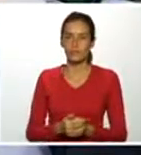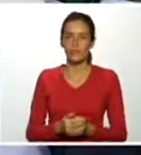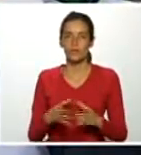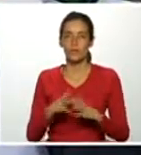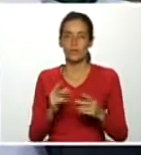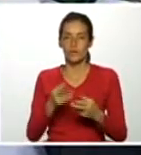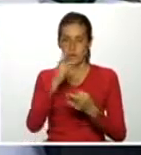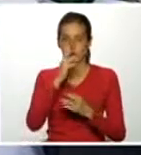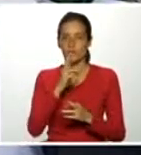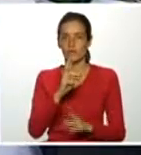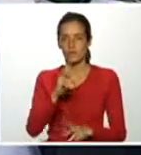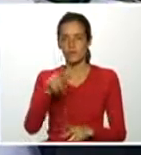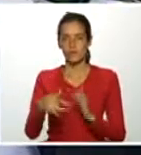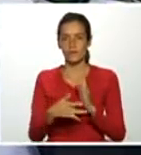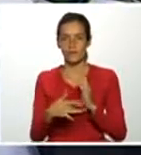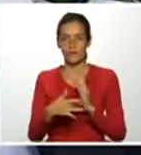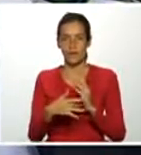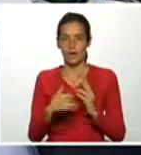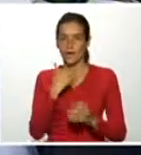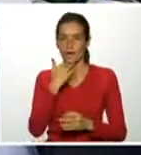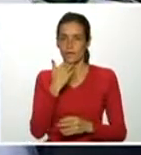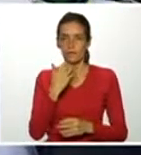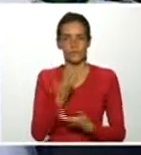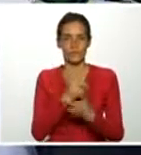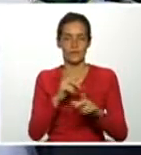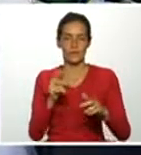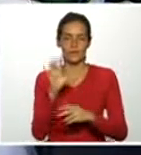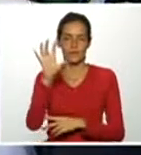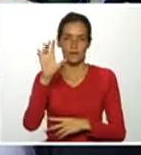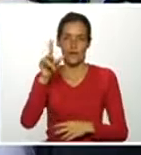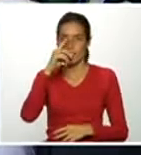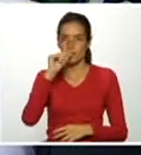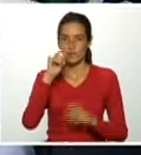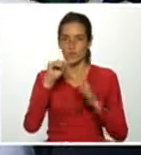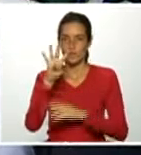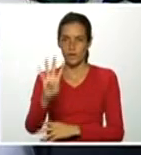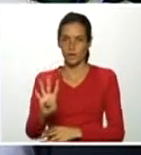proceso de reconocimiento de la tecnología como un asunto de soberanía de Estado, ¿no? En el año